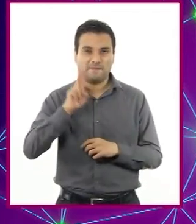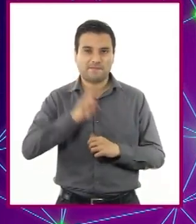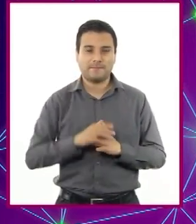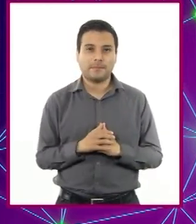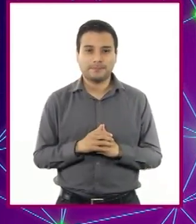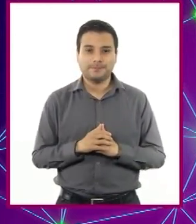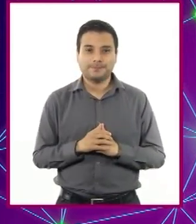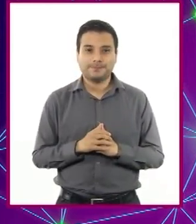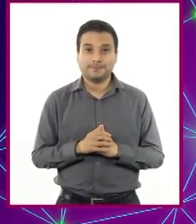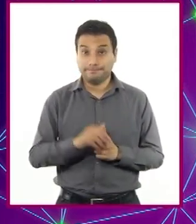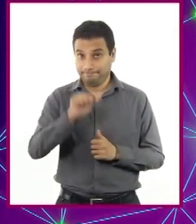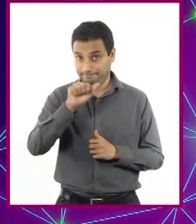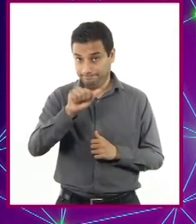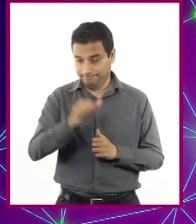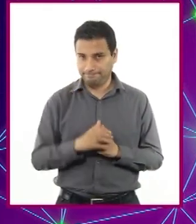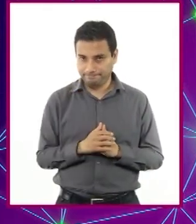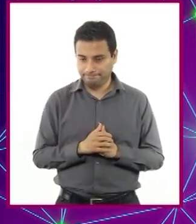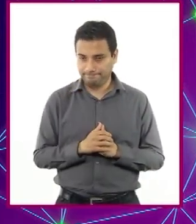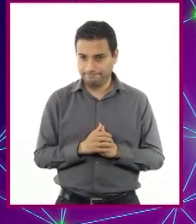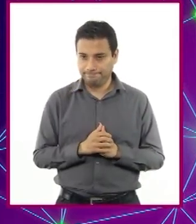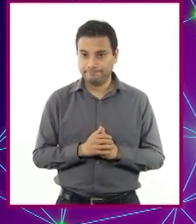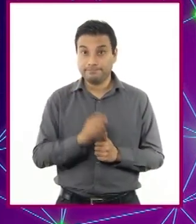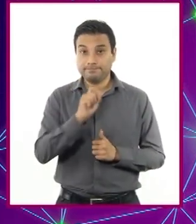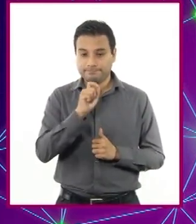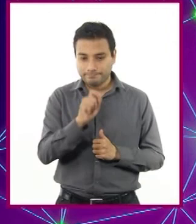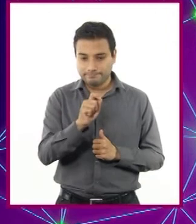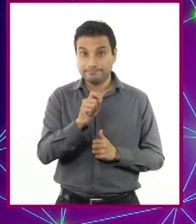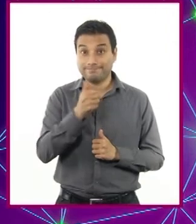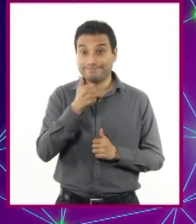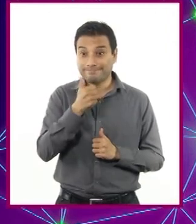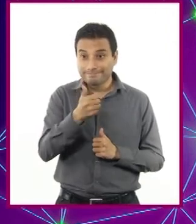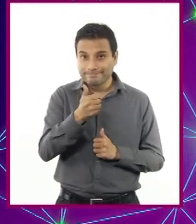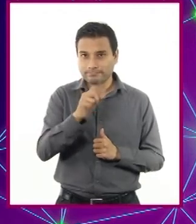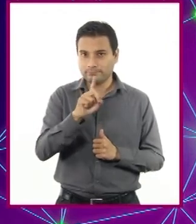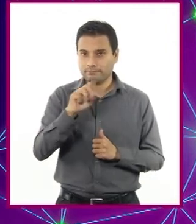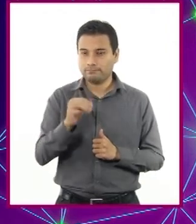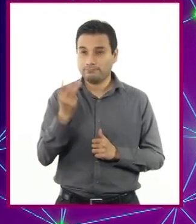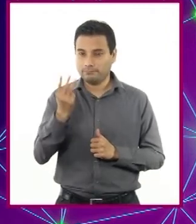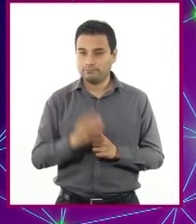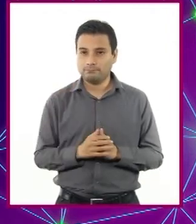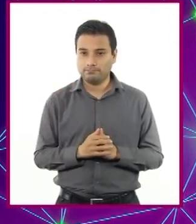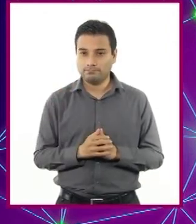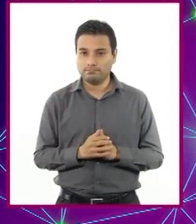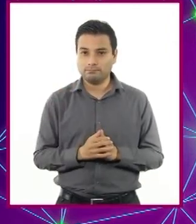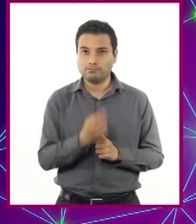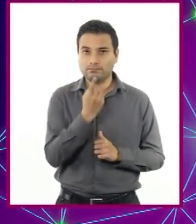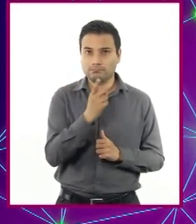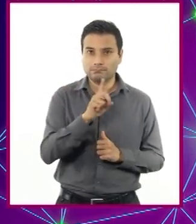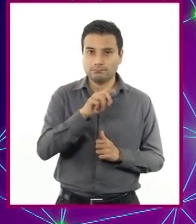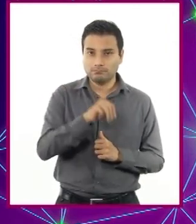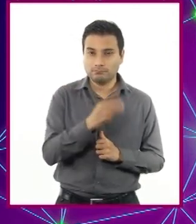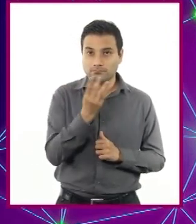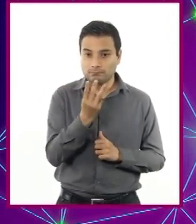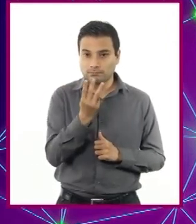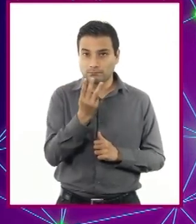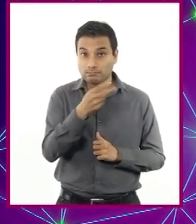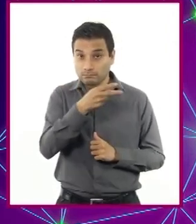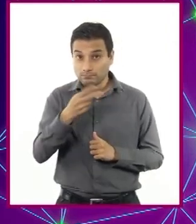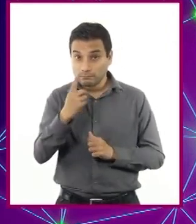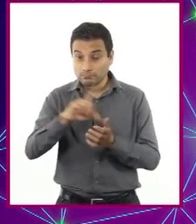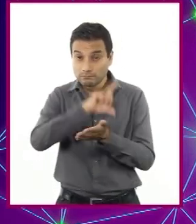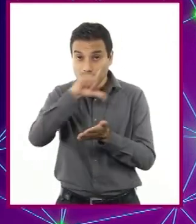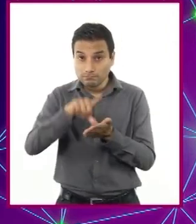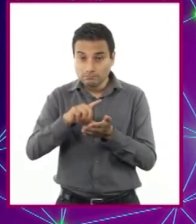el caso del recipiente A, tiene 0.6 decímetros cúbicos de volumen y como un decímetro cúbico corresponde a un